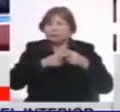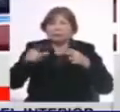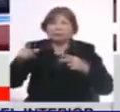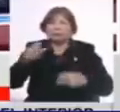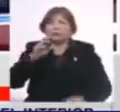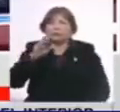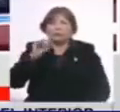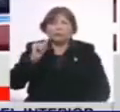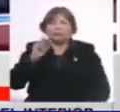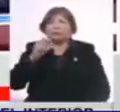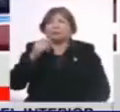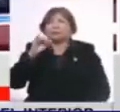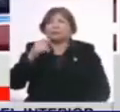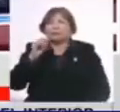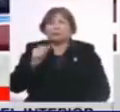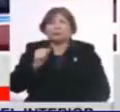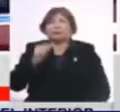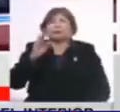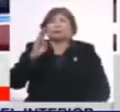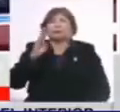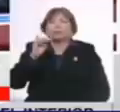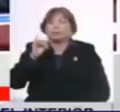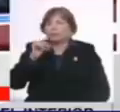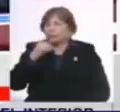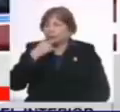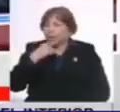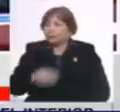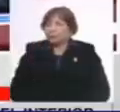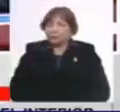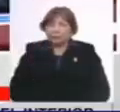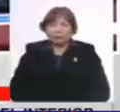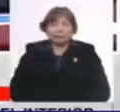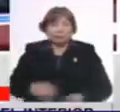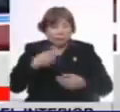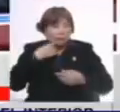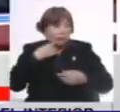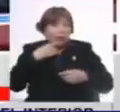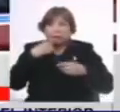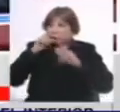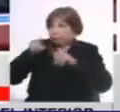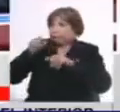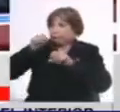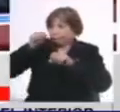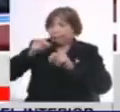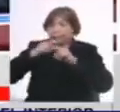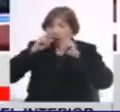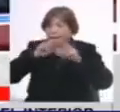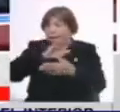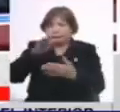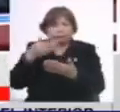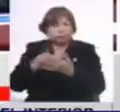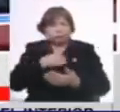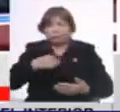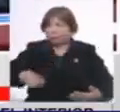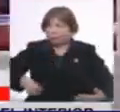Fray Vázquez, Juan Silva, Bruno Pacheco? Eso es lo que se le ha encomendado, ¿no?, a todos los